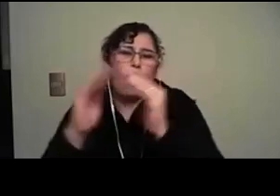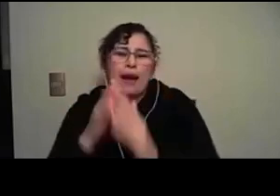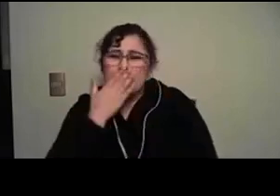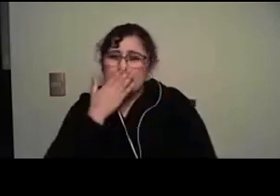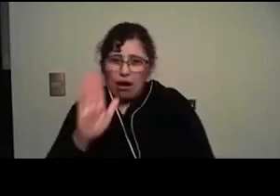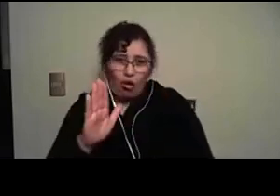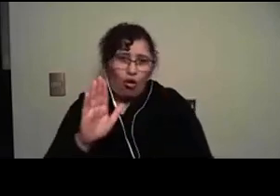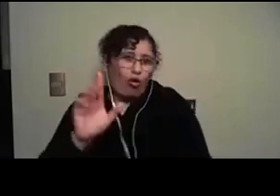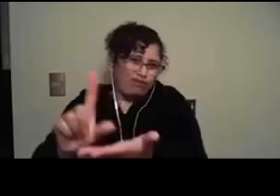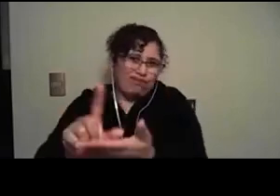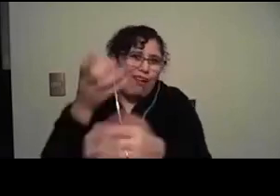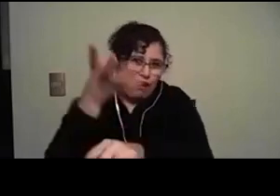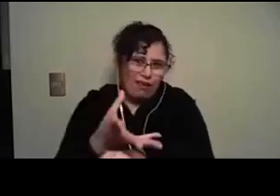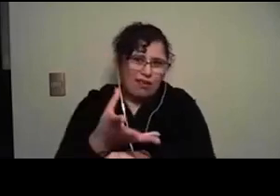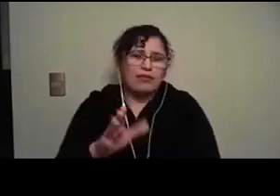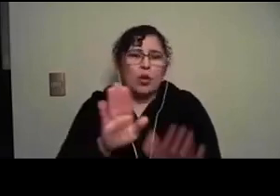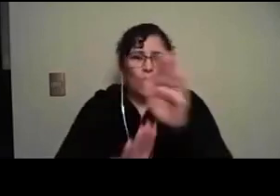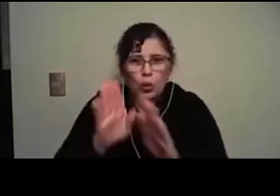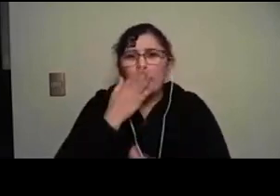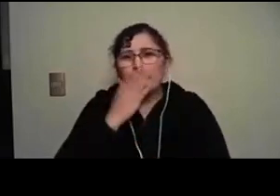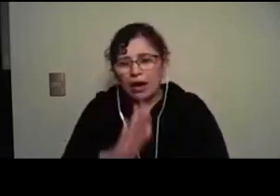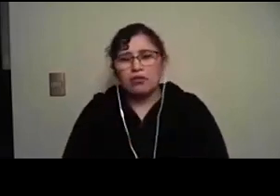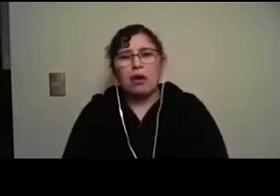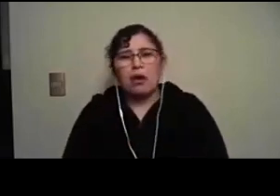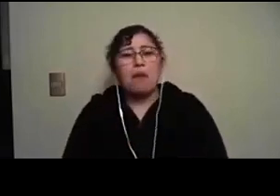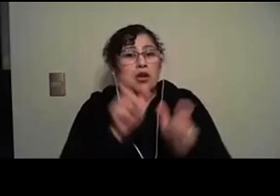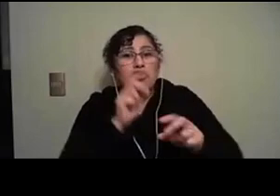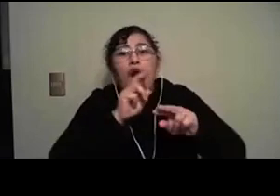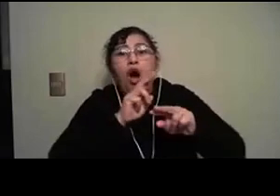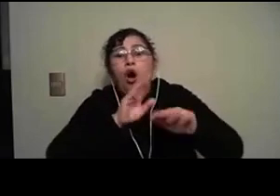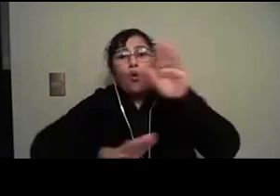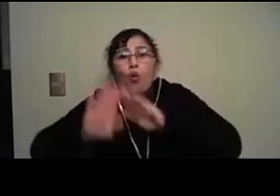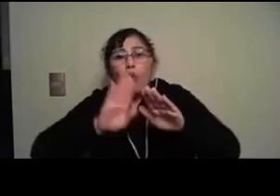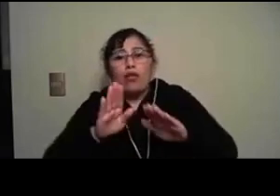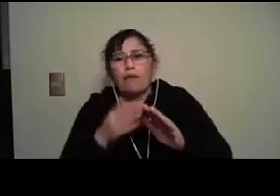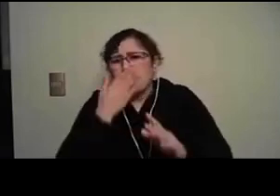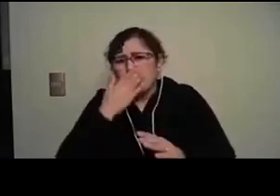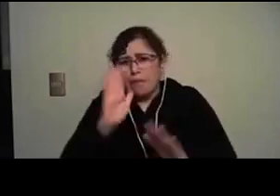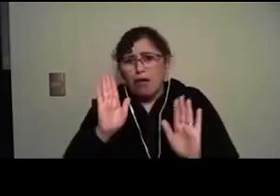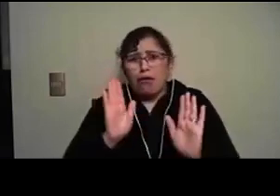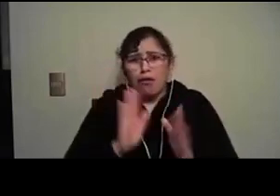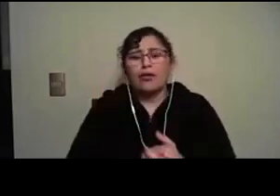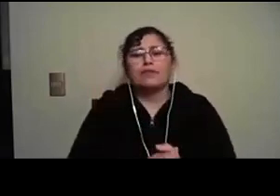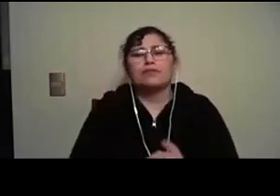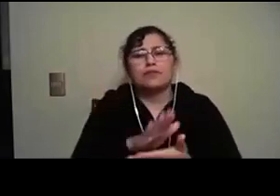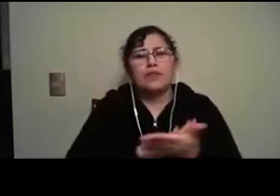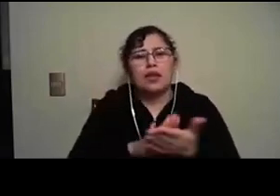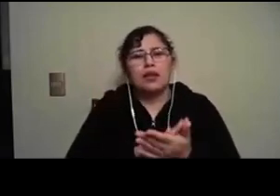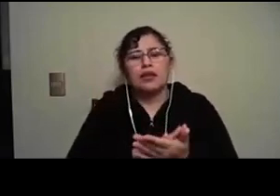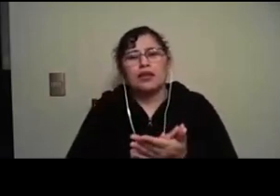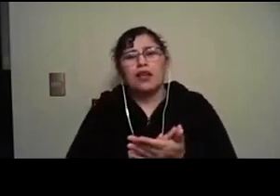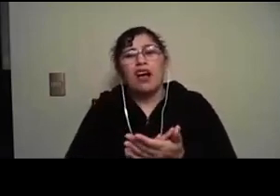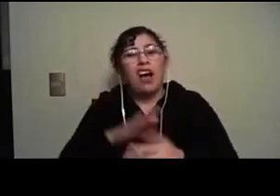ya mejores residencias, cuidadores más preparados. Hoy día vemos que los cuidadores muchas veces en el hogar no están preparados para atenderlos,